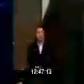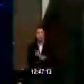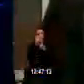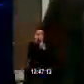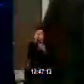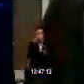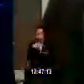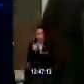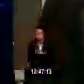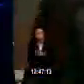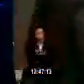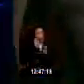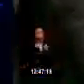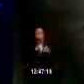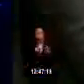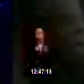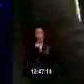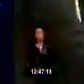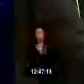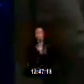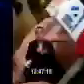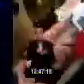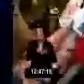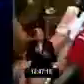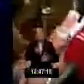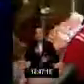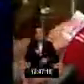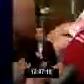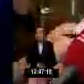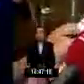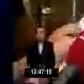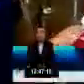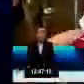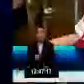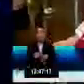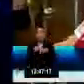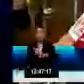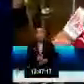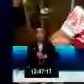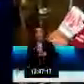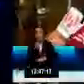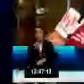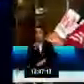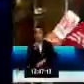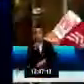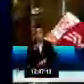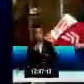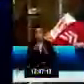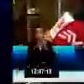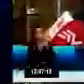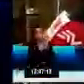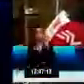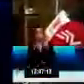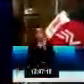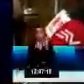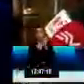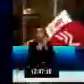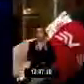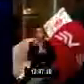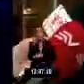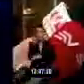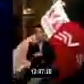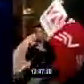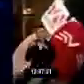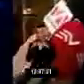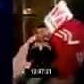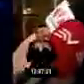información que entreguen podría generar que esta iniciativa se concrete con cualquier autoridad sin excepción la constitución y la ley el derecho a la igualdad